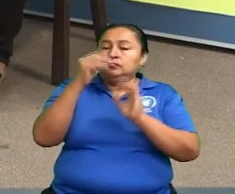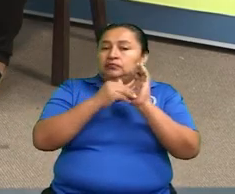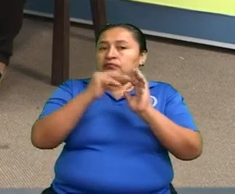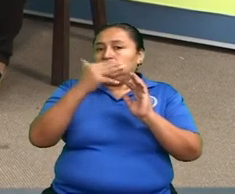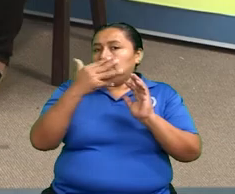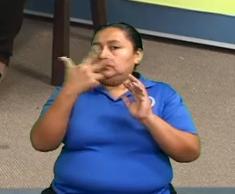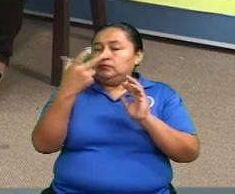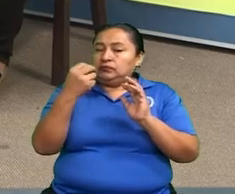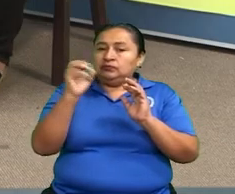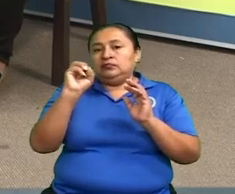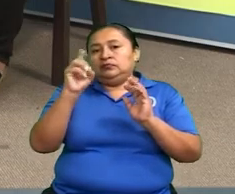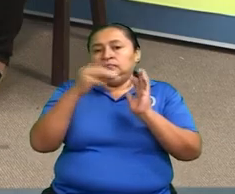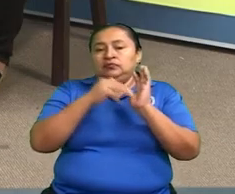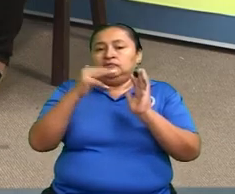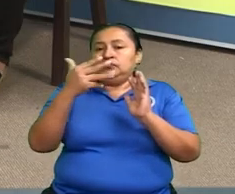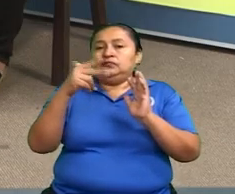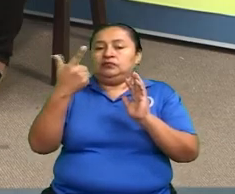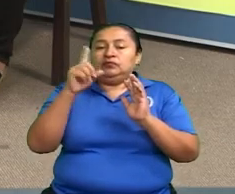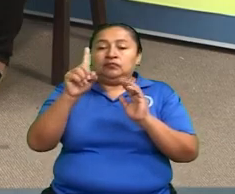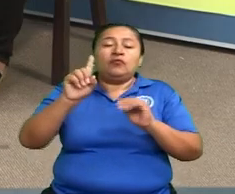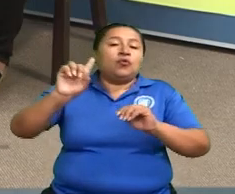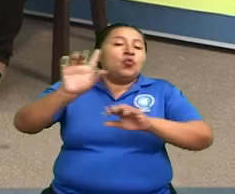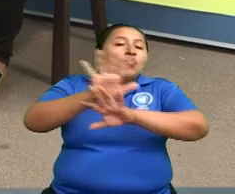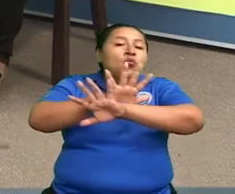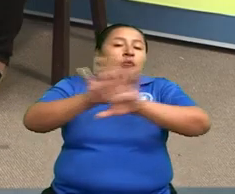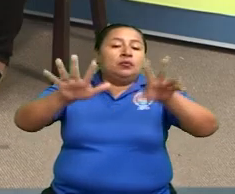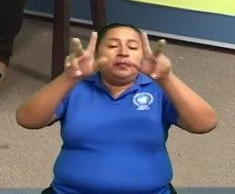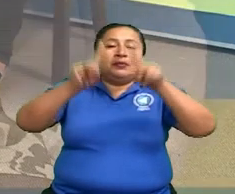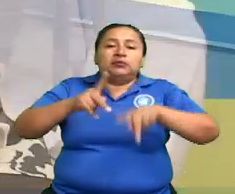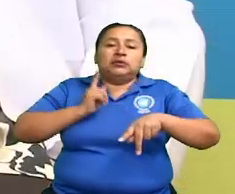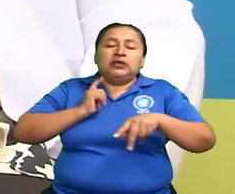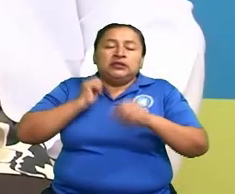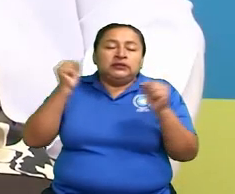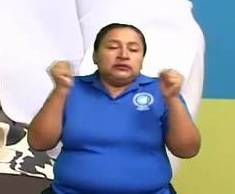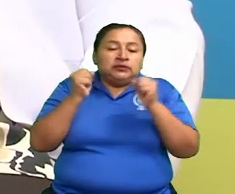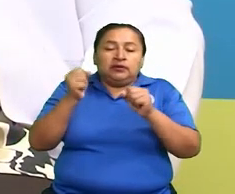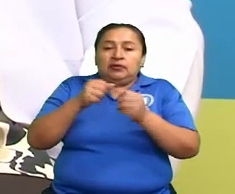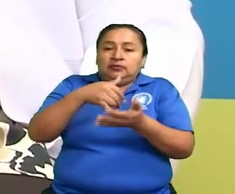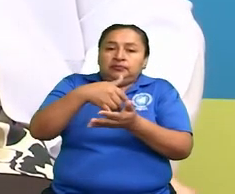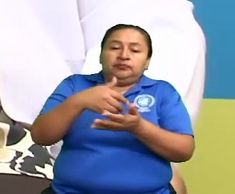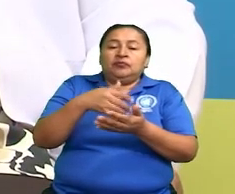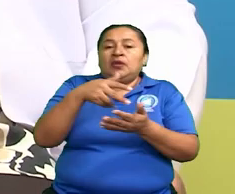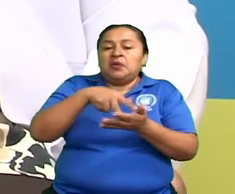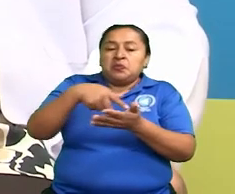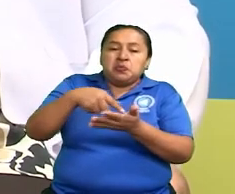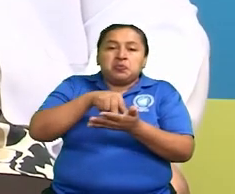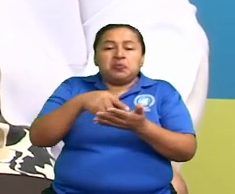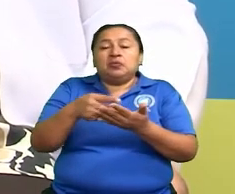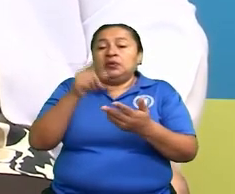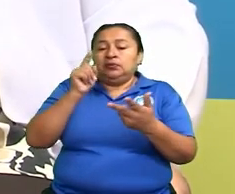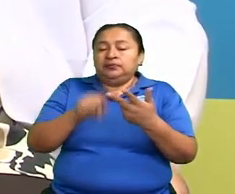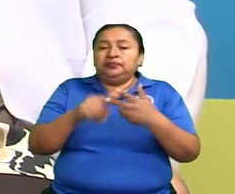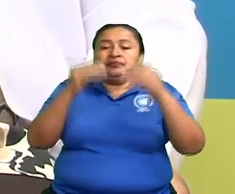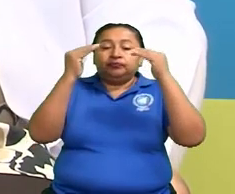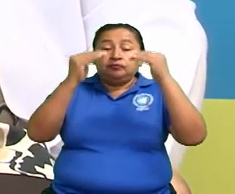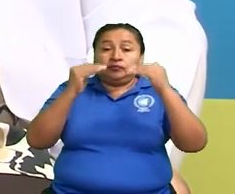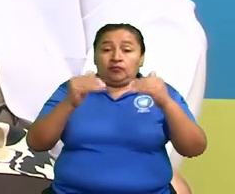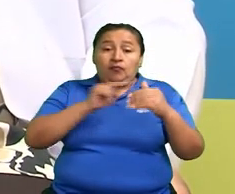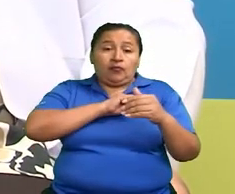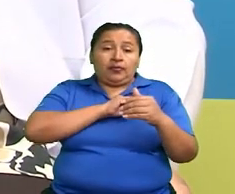1980-81, ya ese fue el último caso de polio que tuvimos. Entonces, ¿en qué consiste el esquema? Consiste